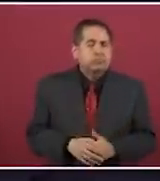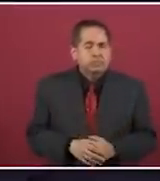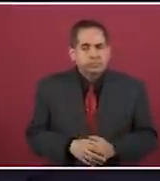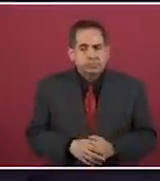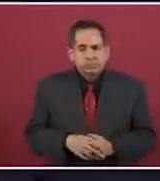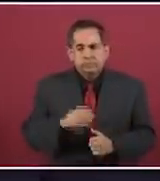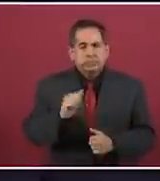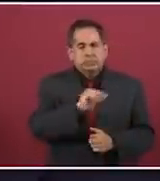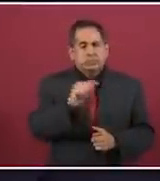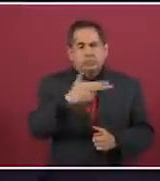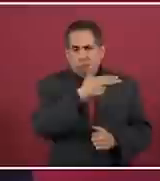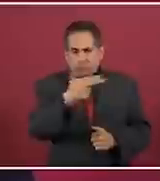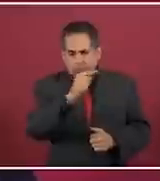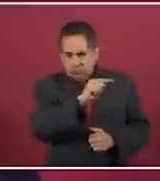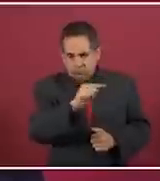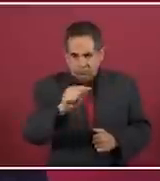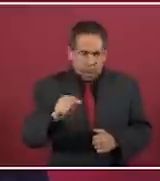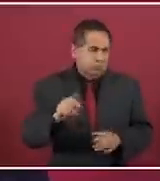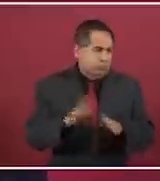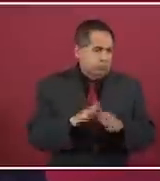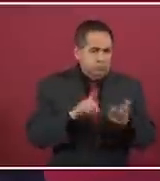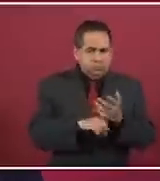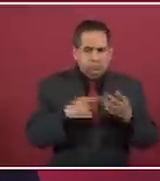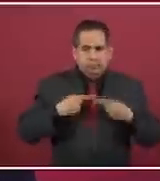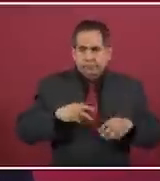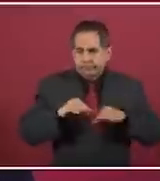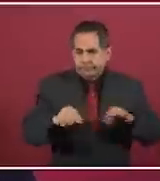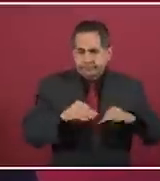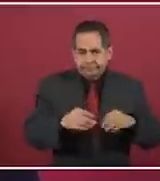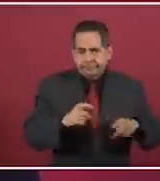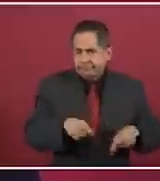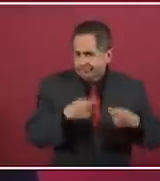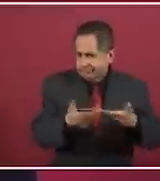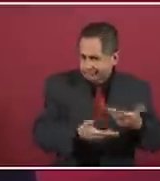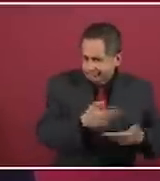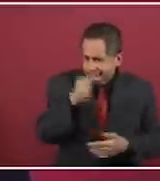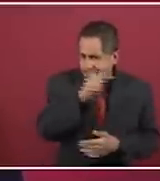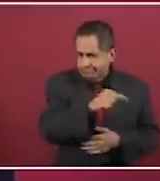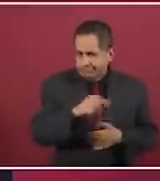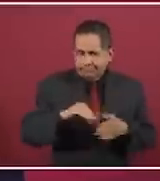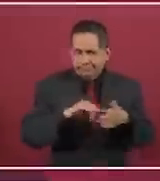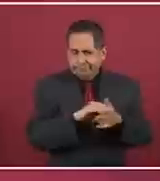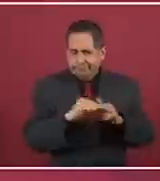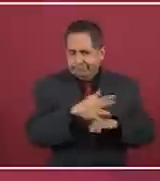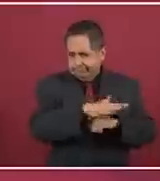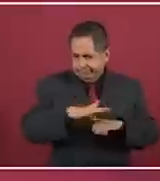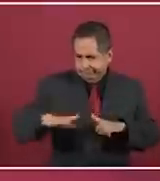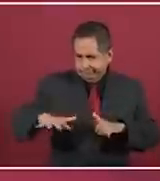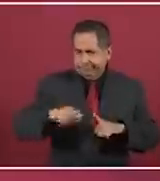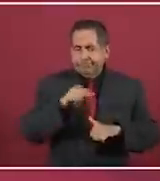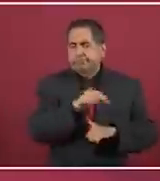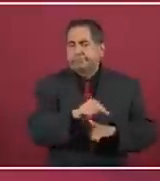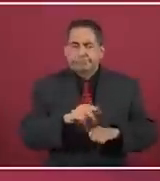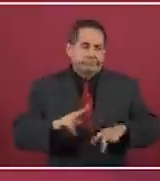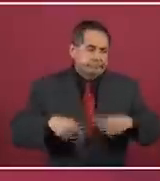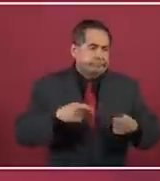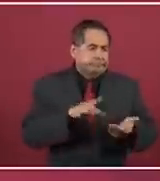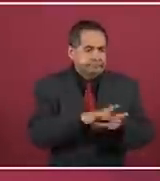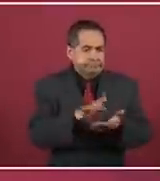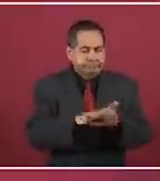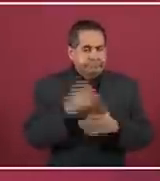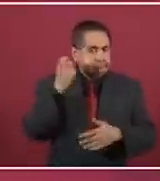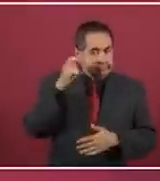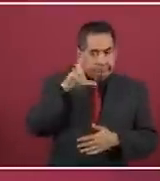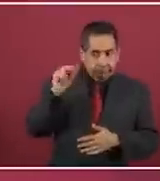a hoteleros, a los prestadores de servicio, al gobierno de Quintana